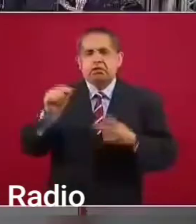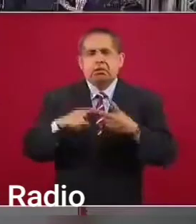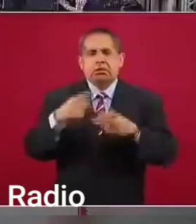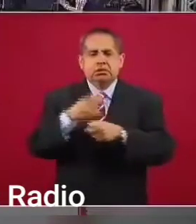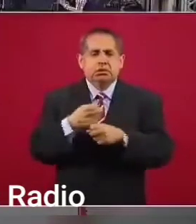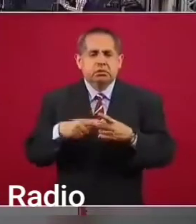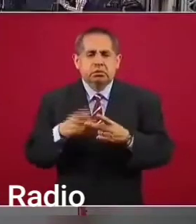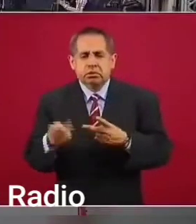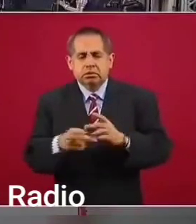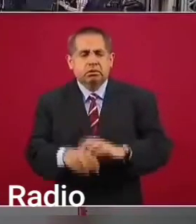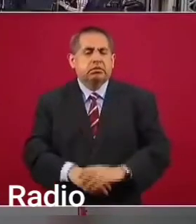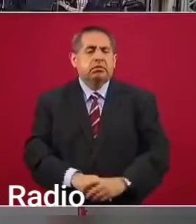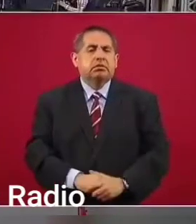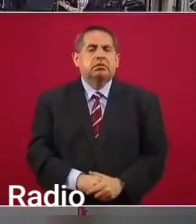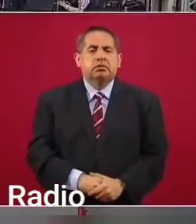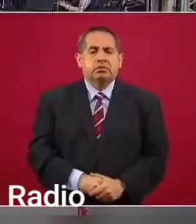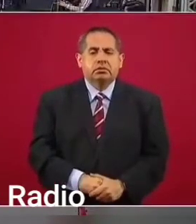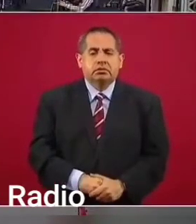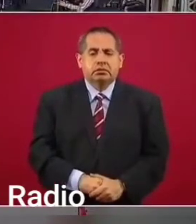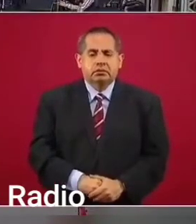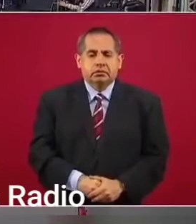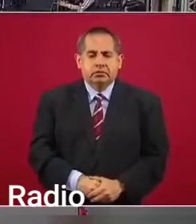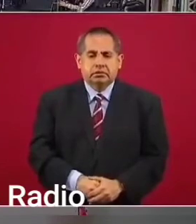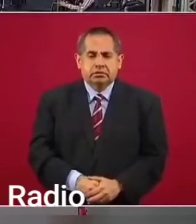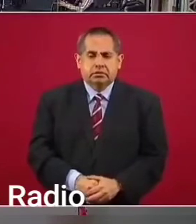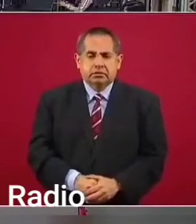pregunta. Bueno, pues